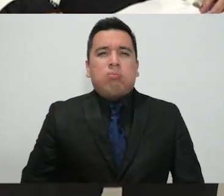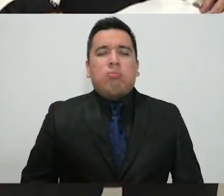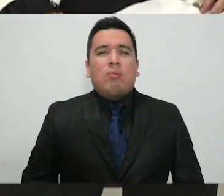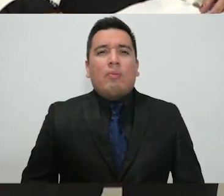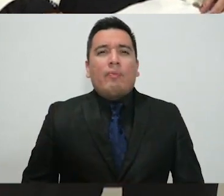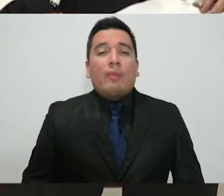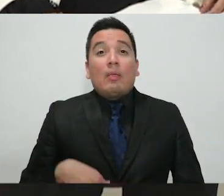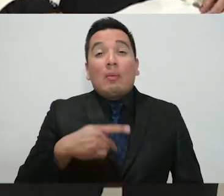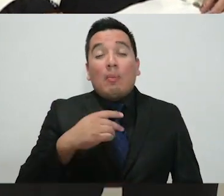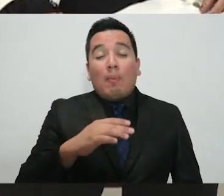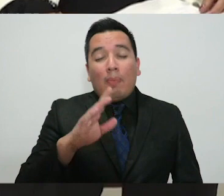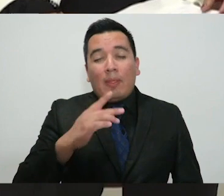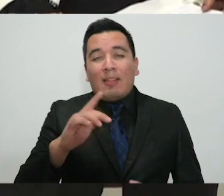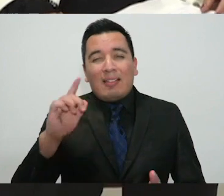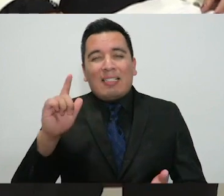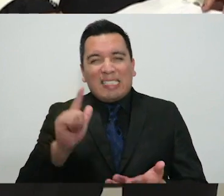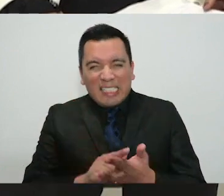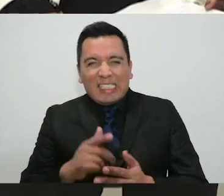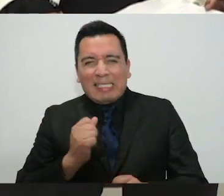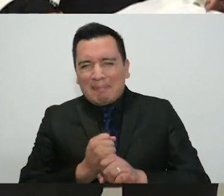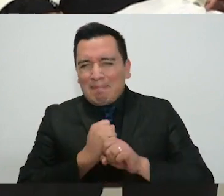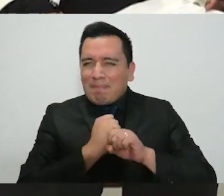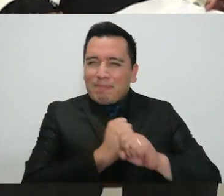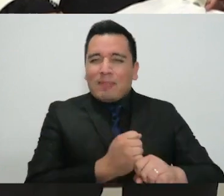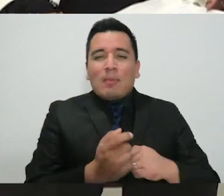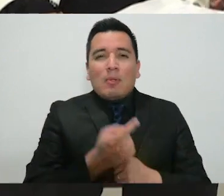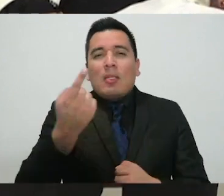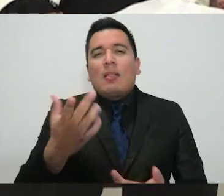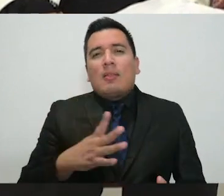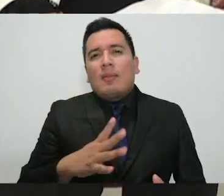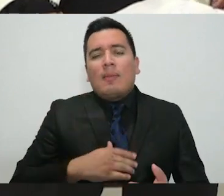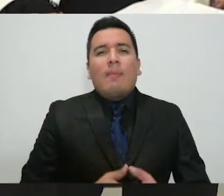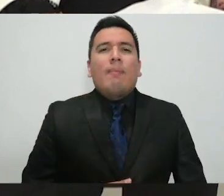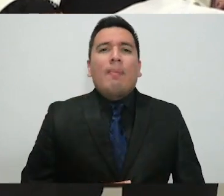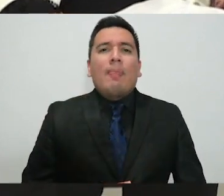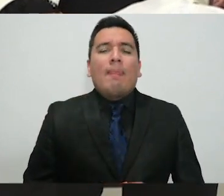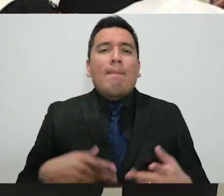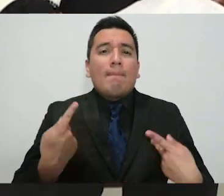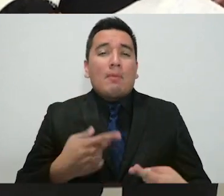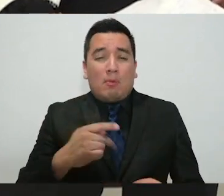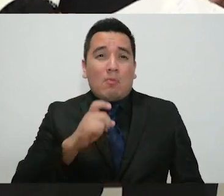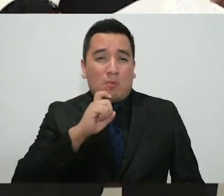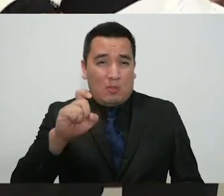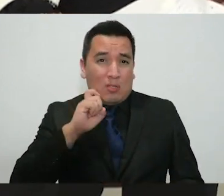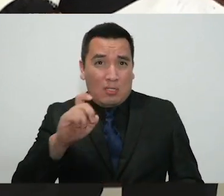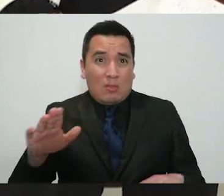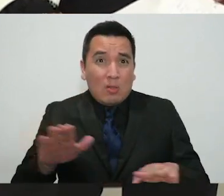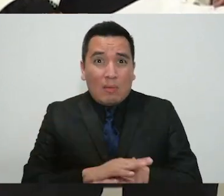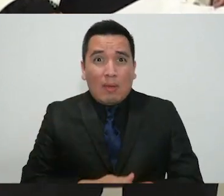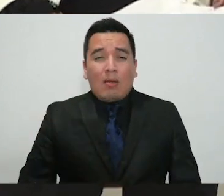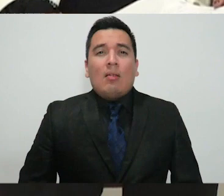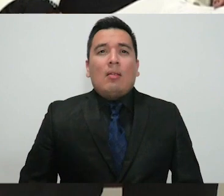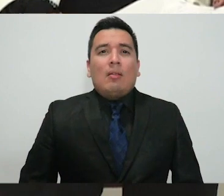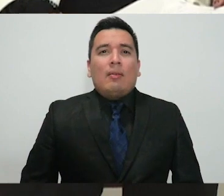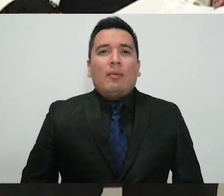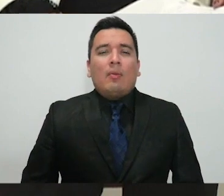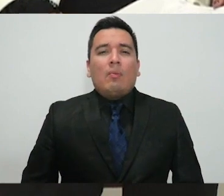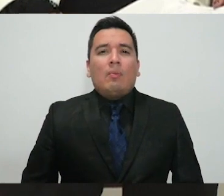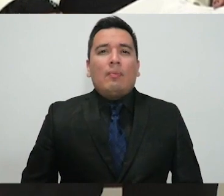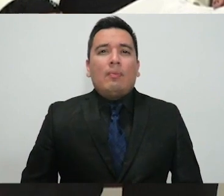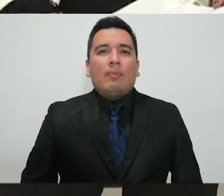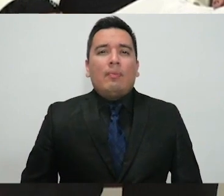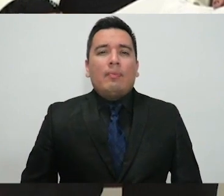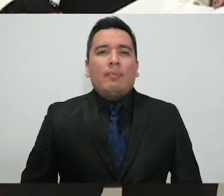esos obstáculos que hoy en día impiden a quienes cambian de orientación, a quienes